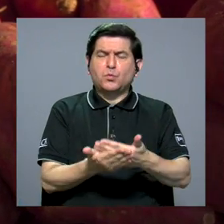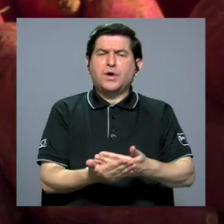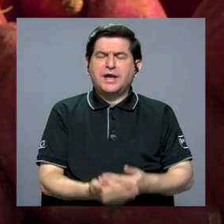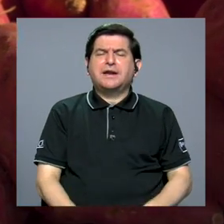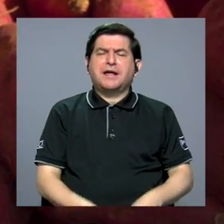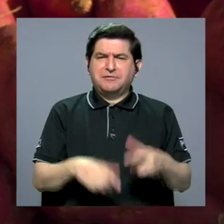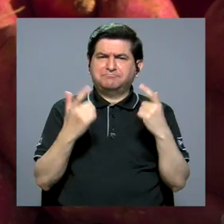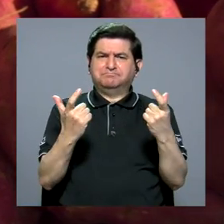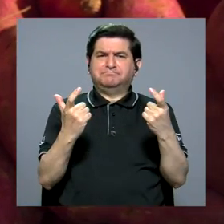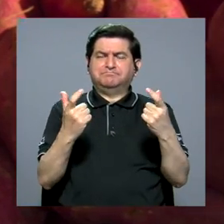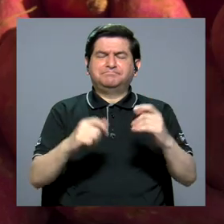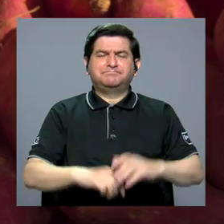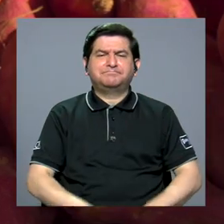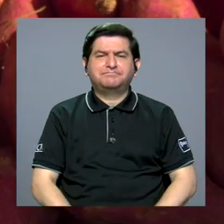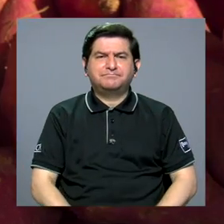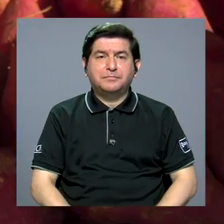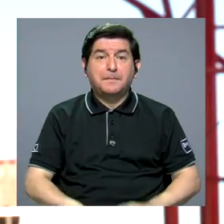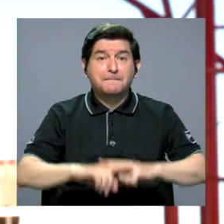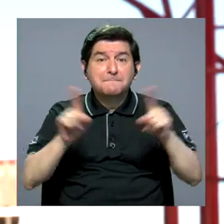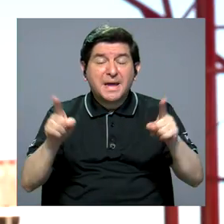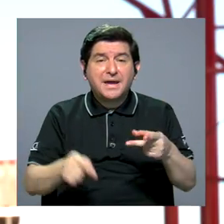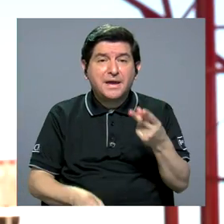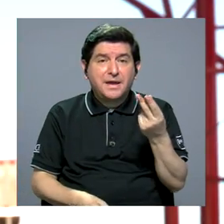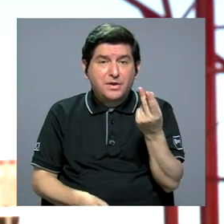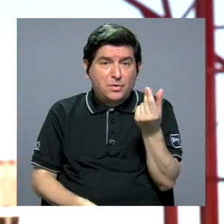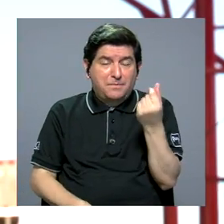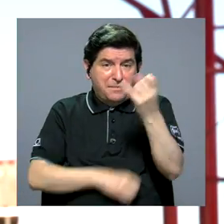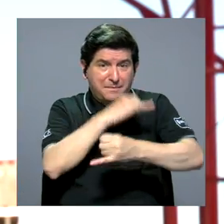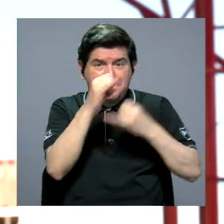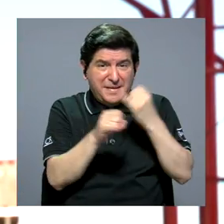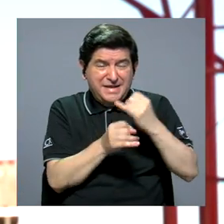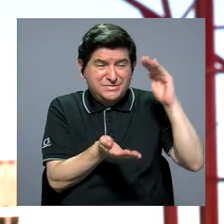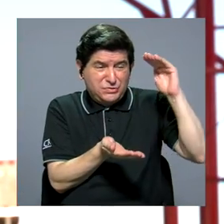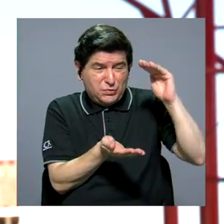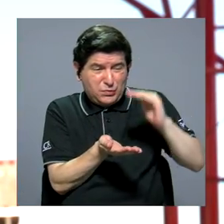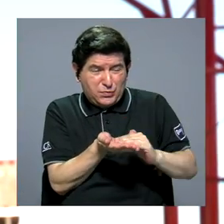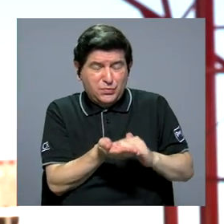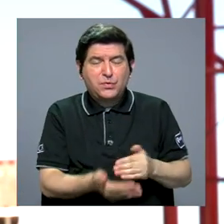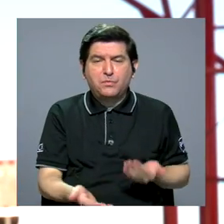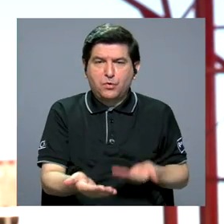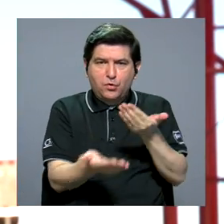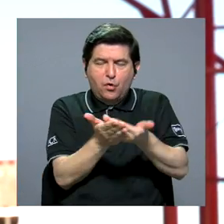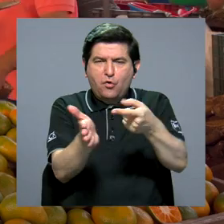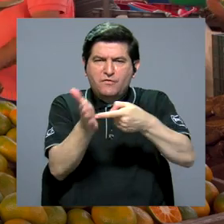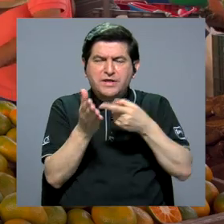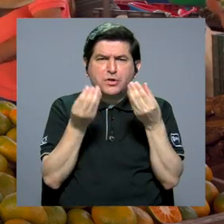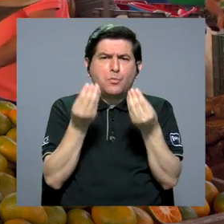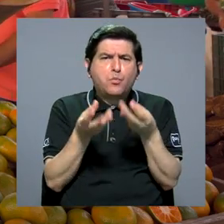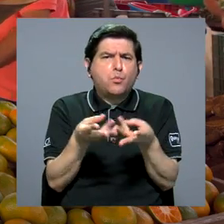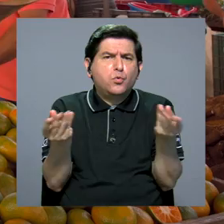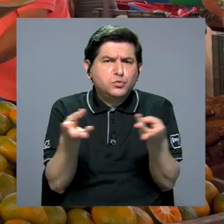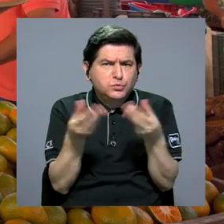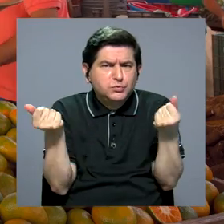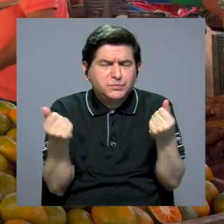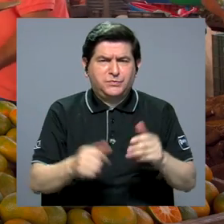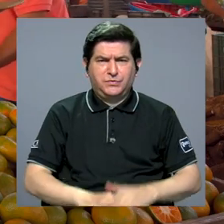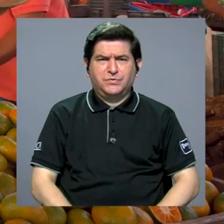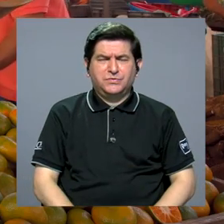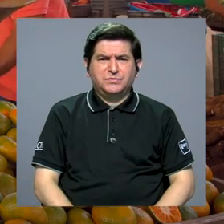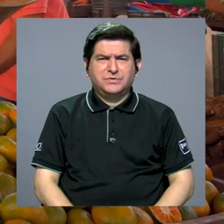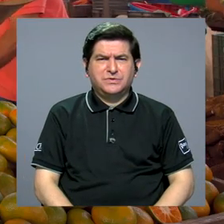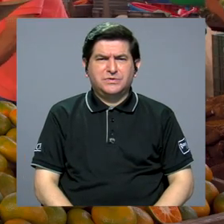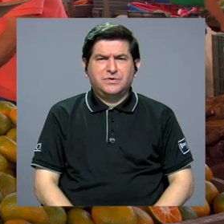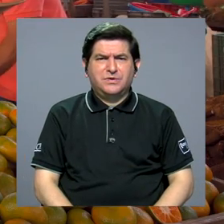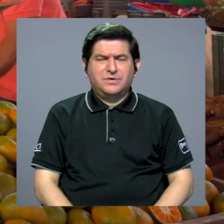margen de ganancia o mejor margen de ganancia. Pero si los precios internacionales están bajos por temas de oferta y demanda, que hay demasiado producto, entonces